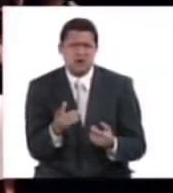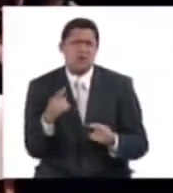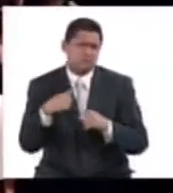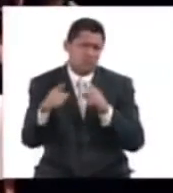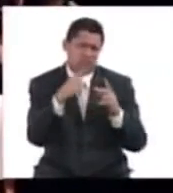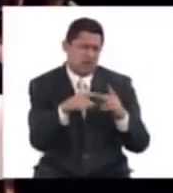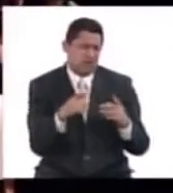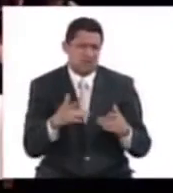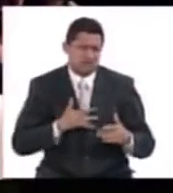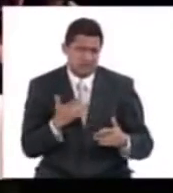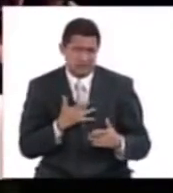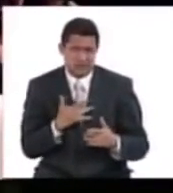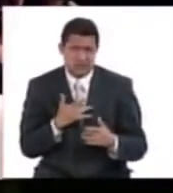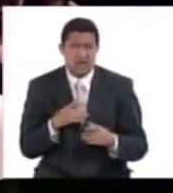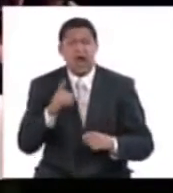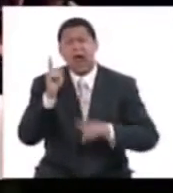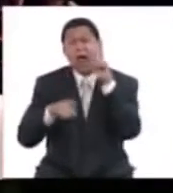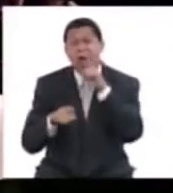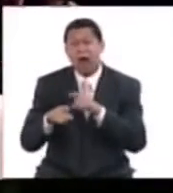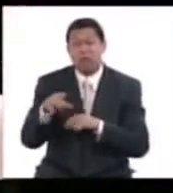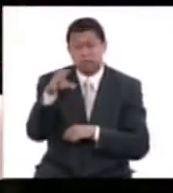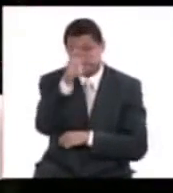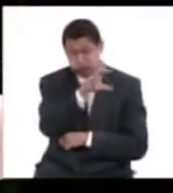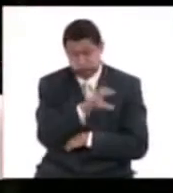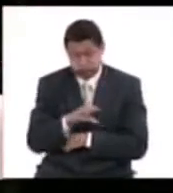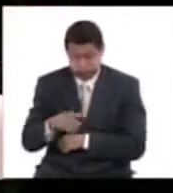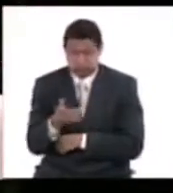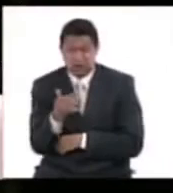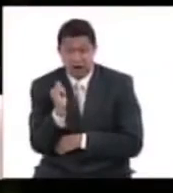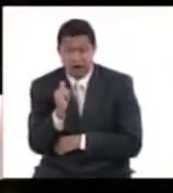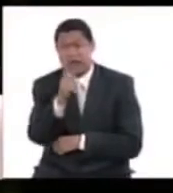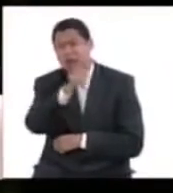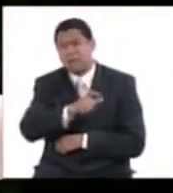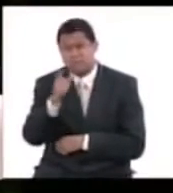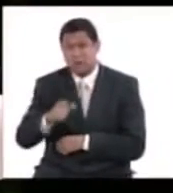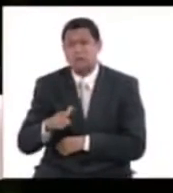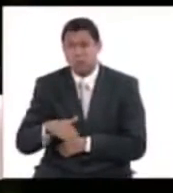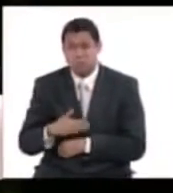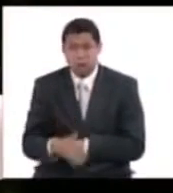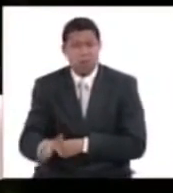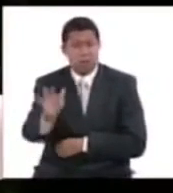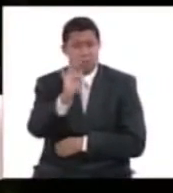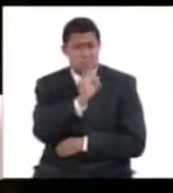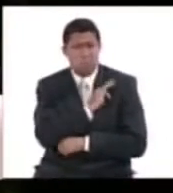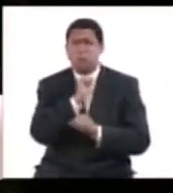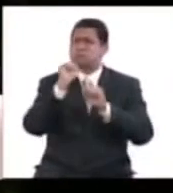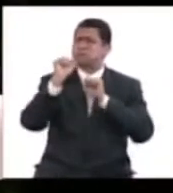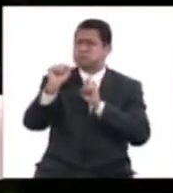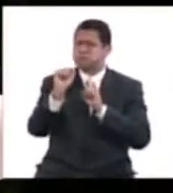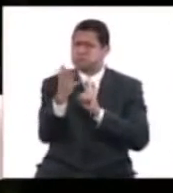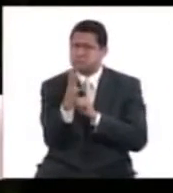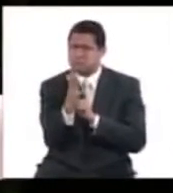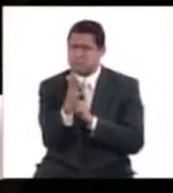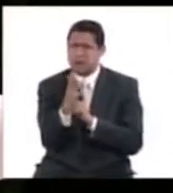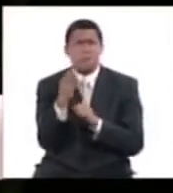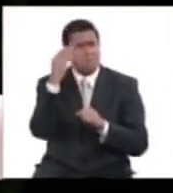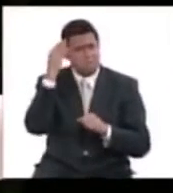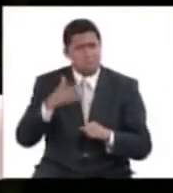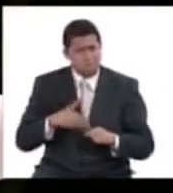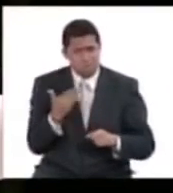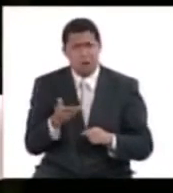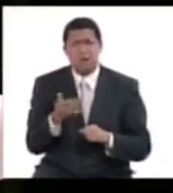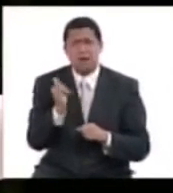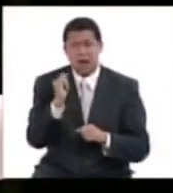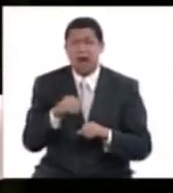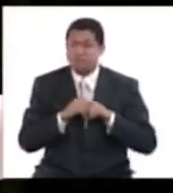multiorgánica. En las zonas donde el paludismo es endémico, las personas pueden adquirir una inmunidad parcial, lo que posibilita la